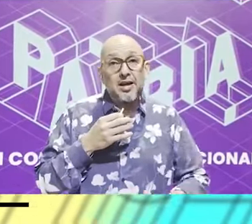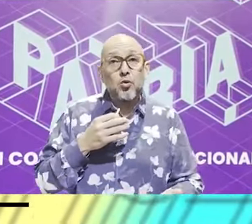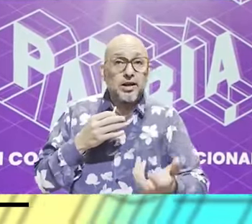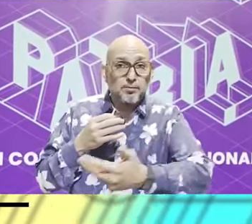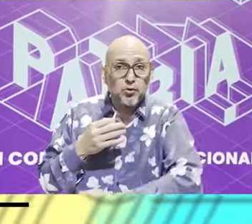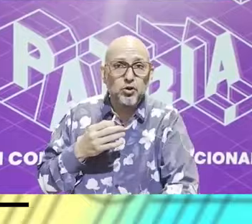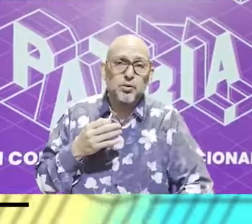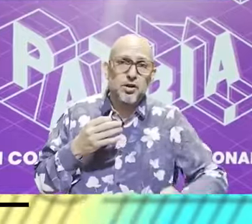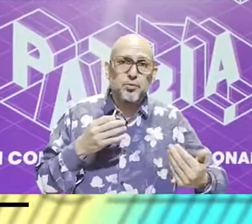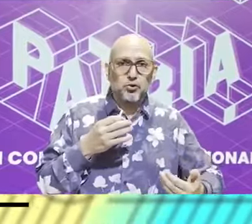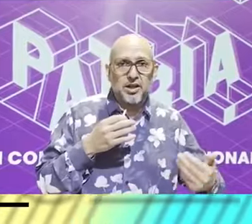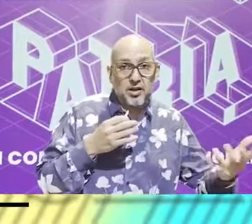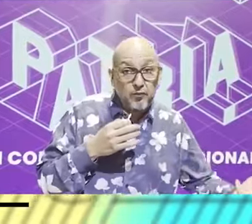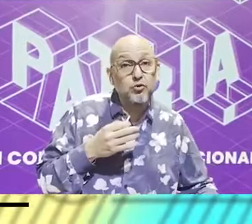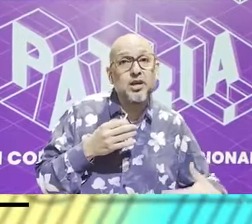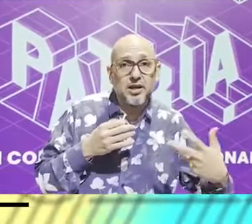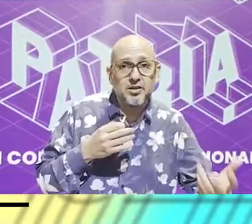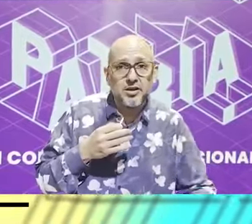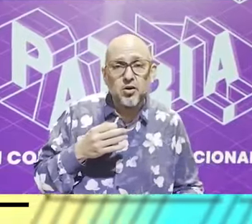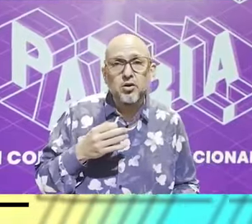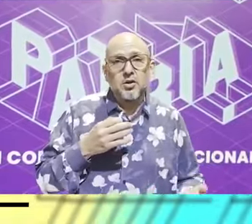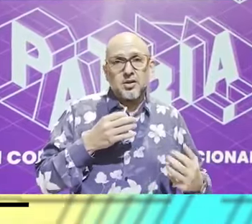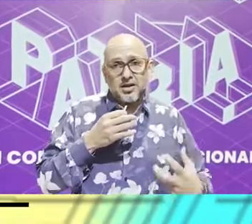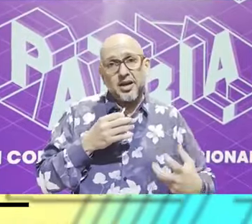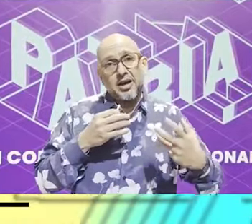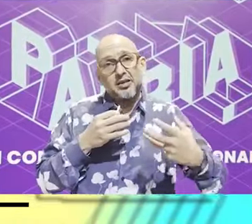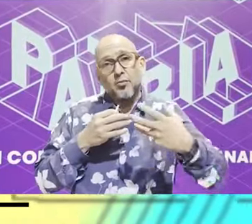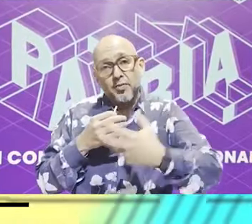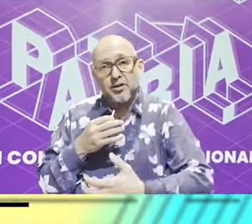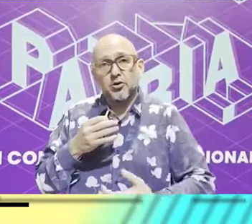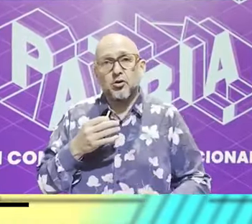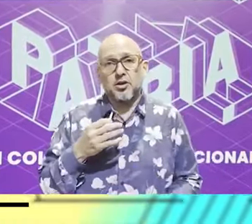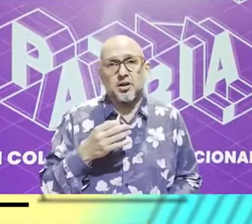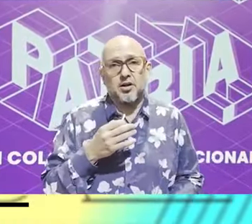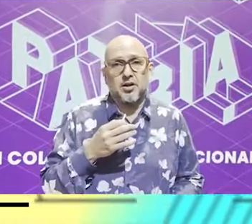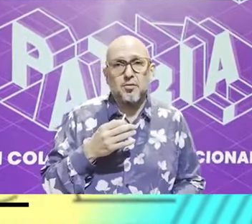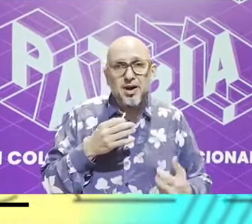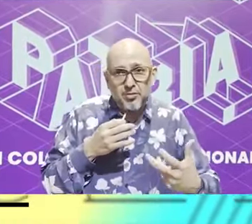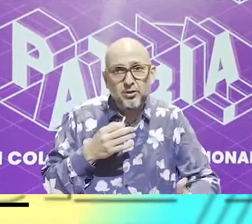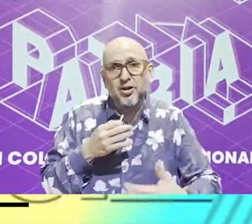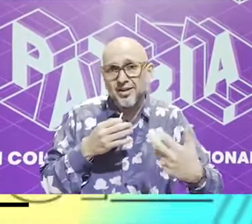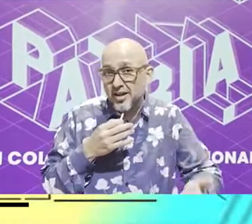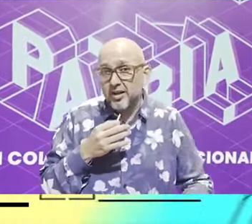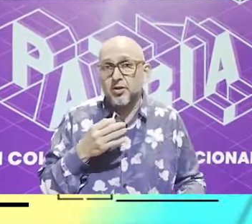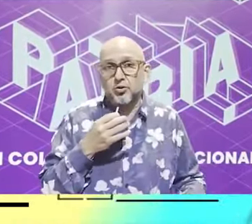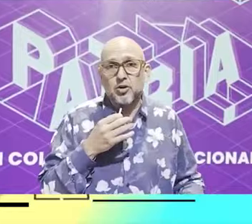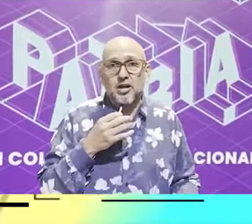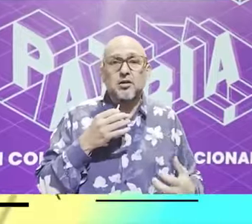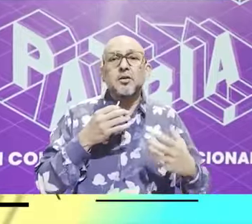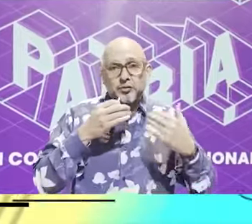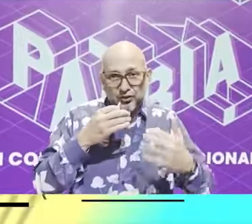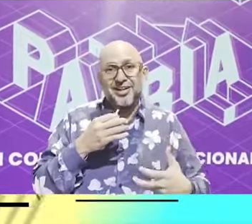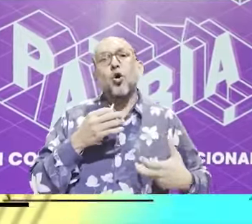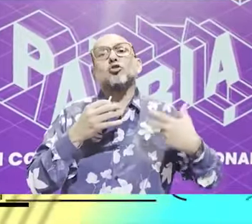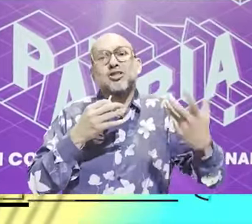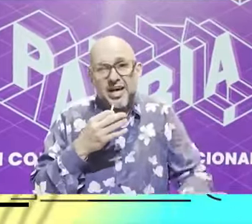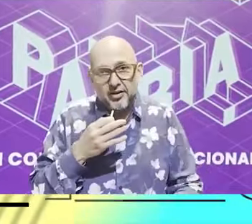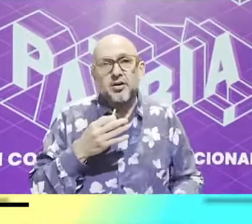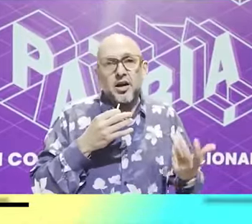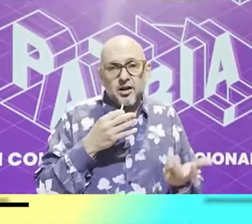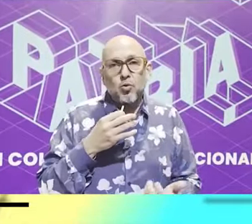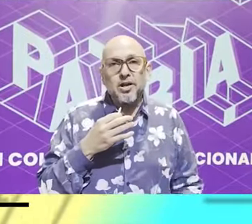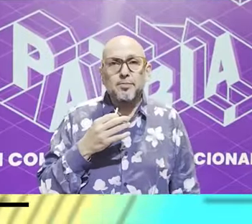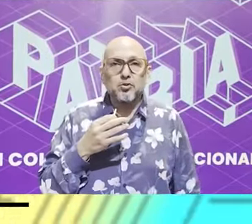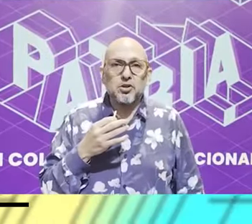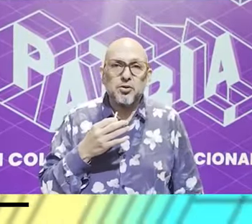sobre la iguana.tv, el portal que fundé y que dirijo y que es en este momento el más visto de la izquierda venezolana. Entonces,